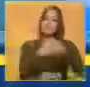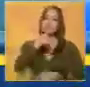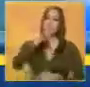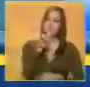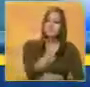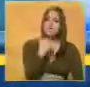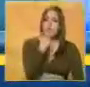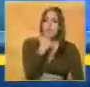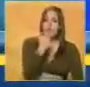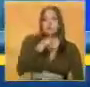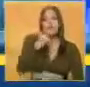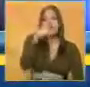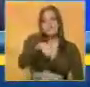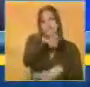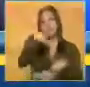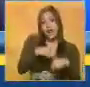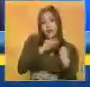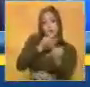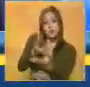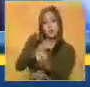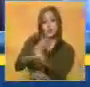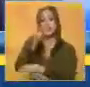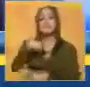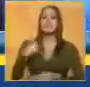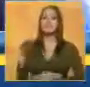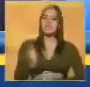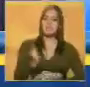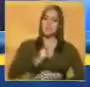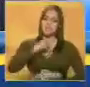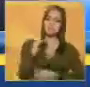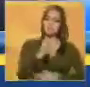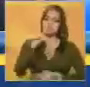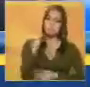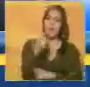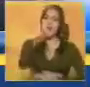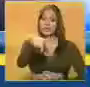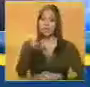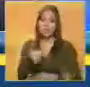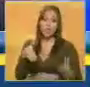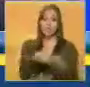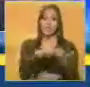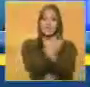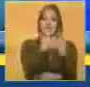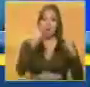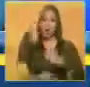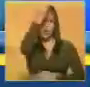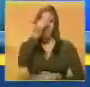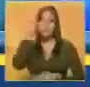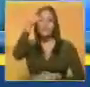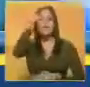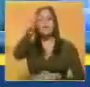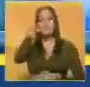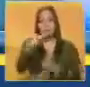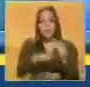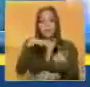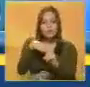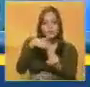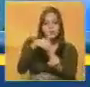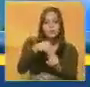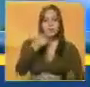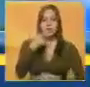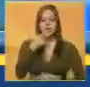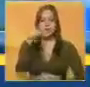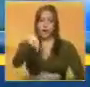denunciarán la situación política nacional y las supuestas arbitrariedades que están ocurriendo contra la libertad de expresión y a la persecución política